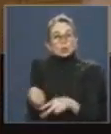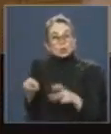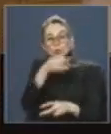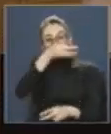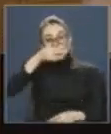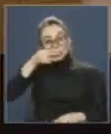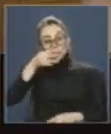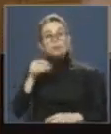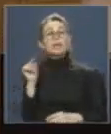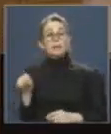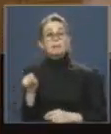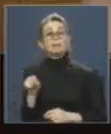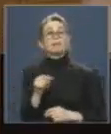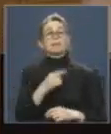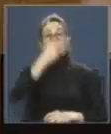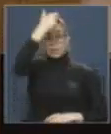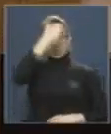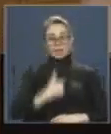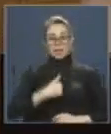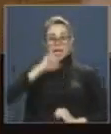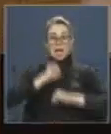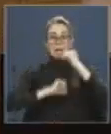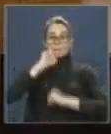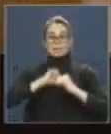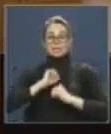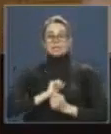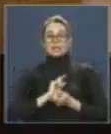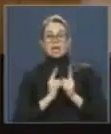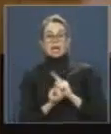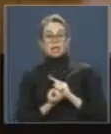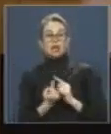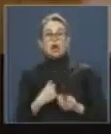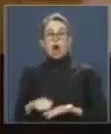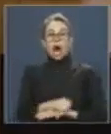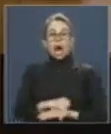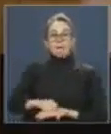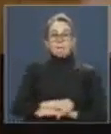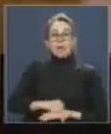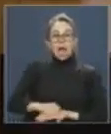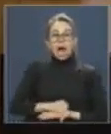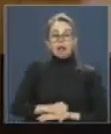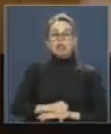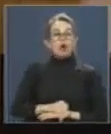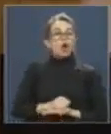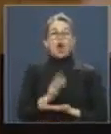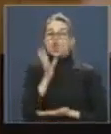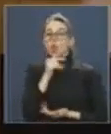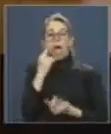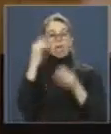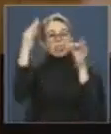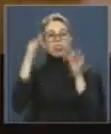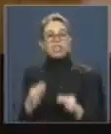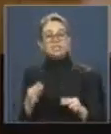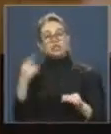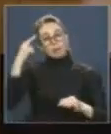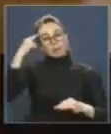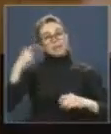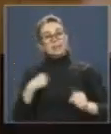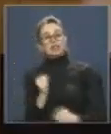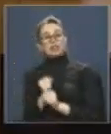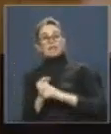que el propio empresario se va convirtiendo también en los empleados sin decisión dentro de una cadena en la que aparenta